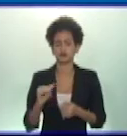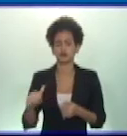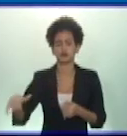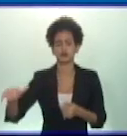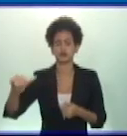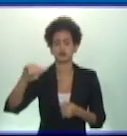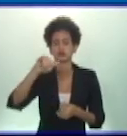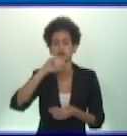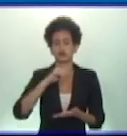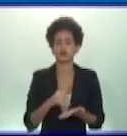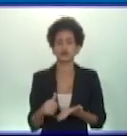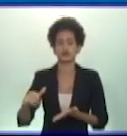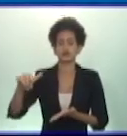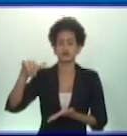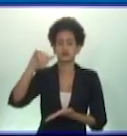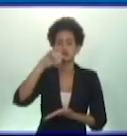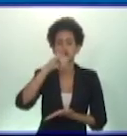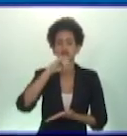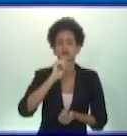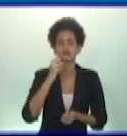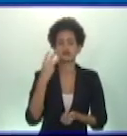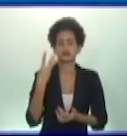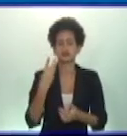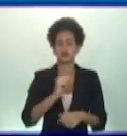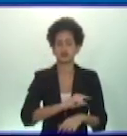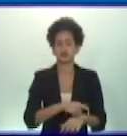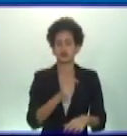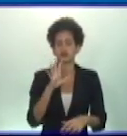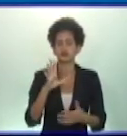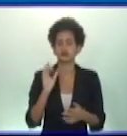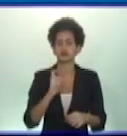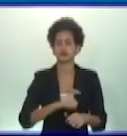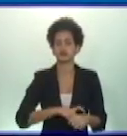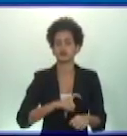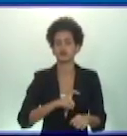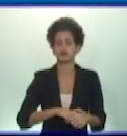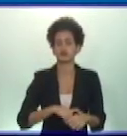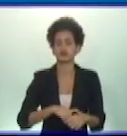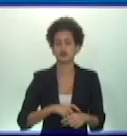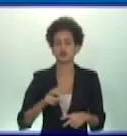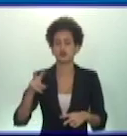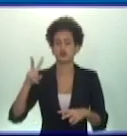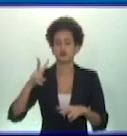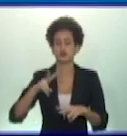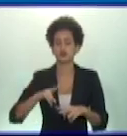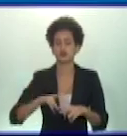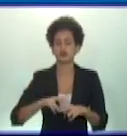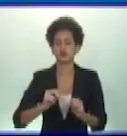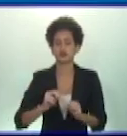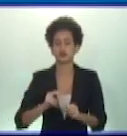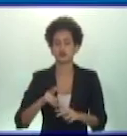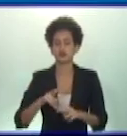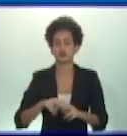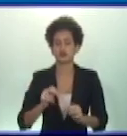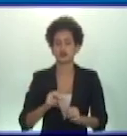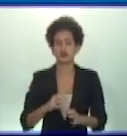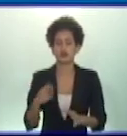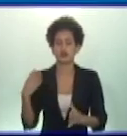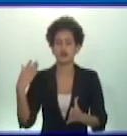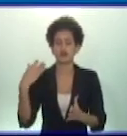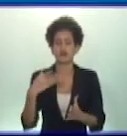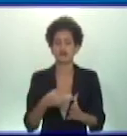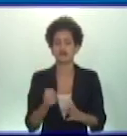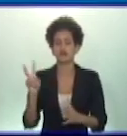las 3:05 horas de Holguín hacia Varadero. El tiempo de viaje es de 50 minutos. Inciso A: ¿a qué